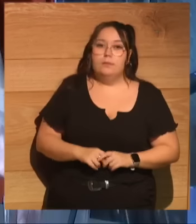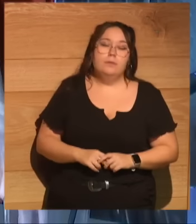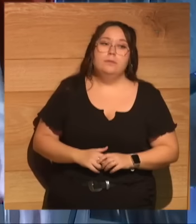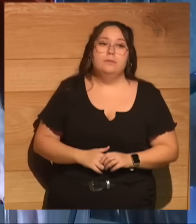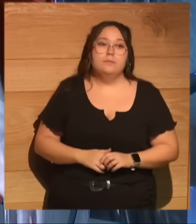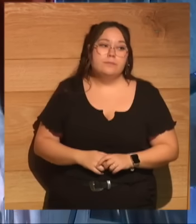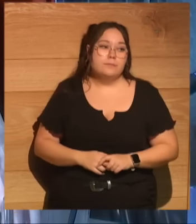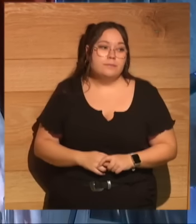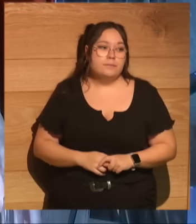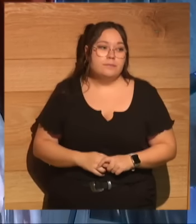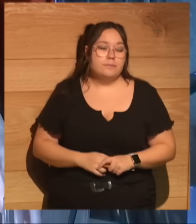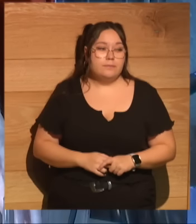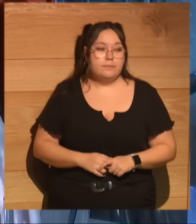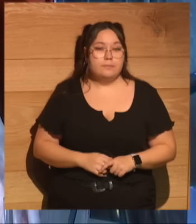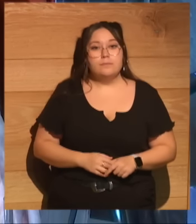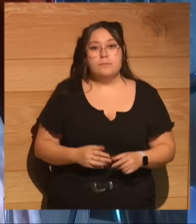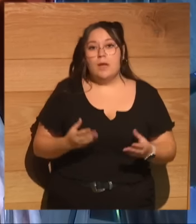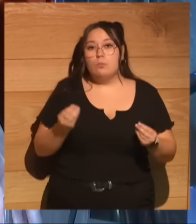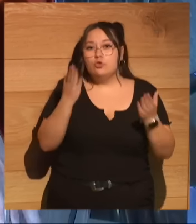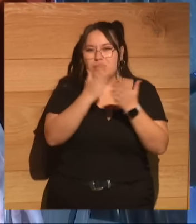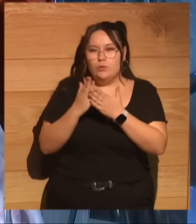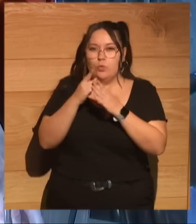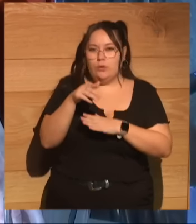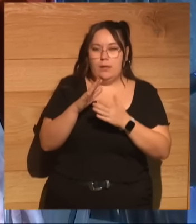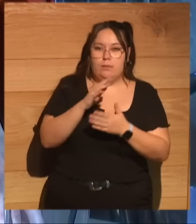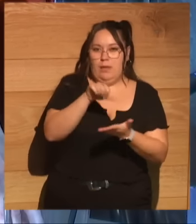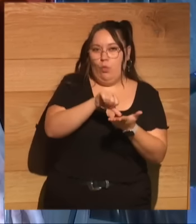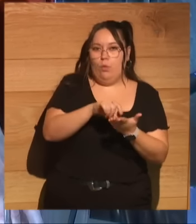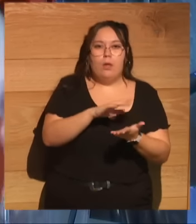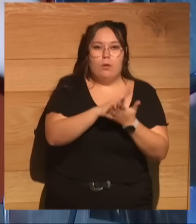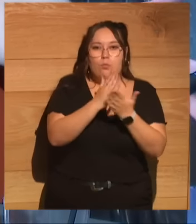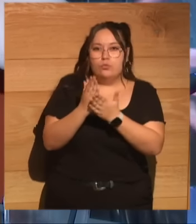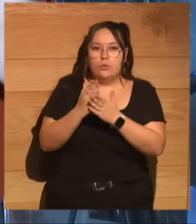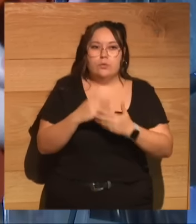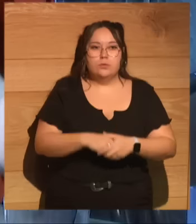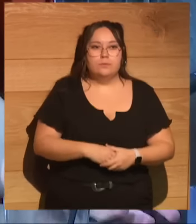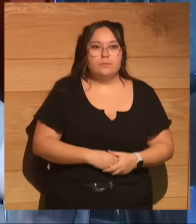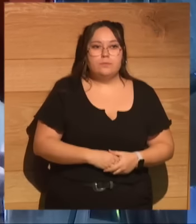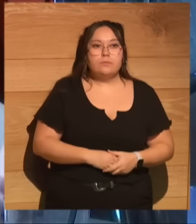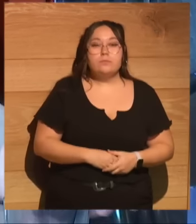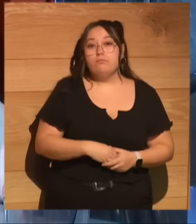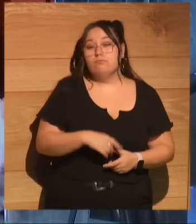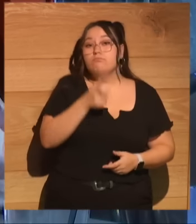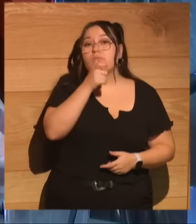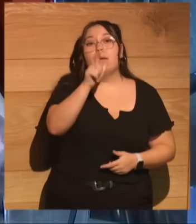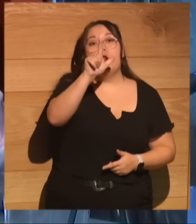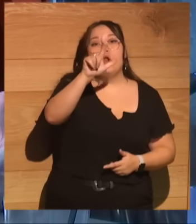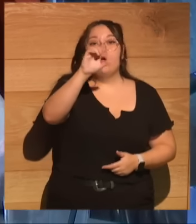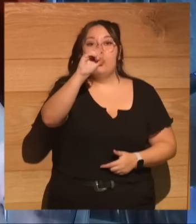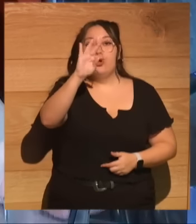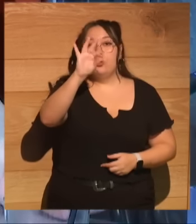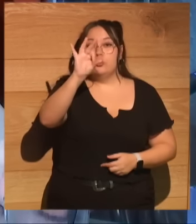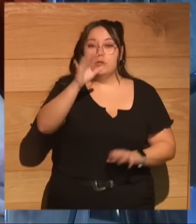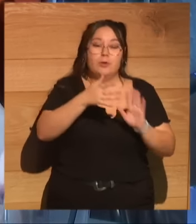pero hay muchos estudios en Burbank, ¿vale? O sea, hay como lots, o sea, le llaman lots por llamarlo algo, porque en realidad